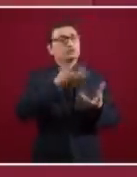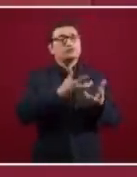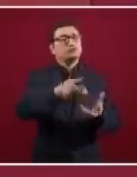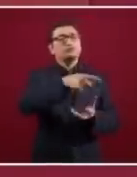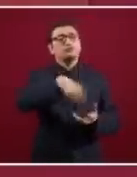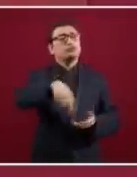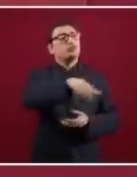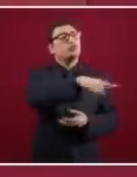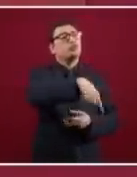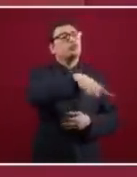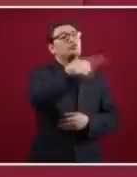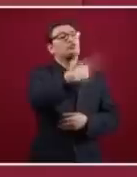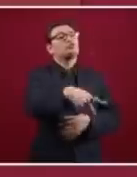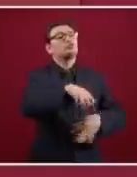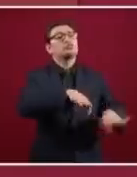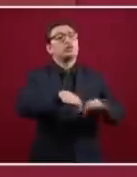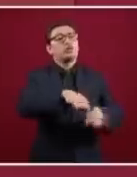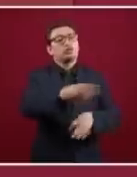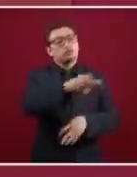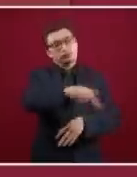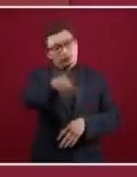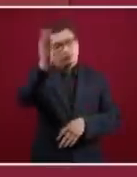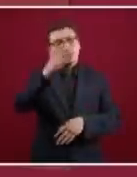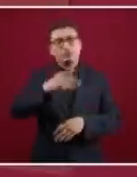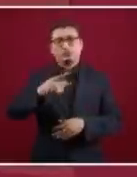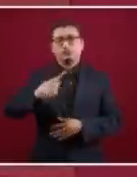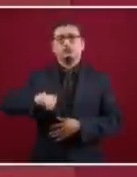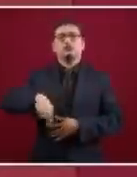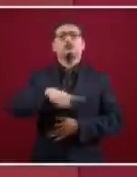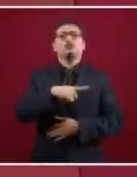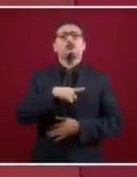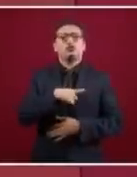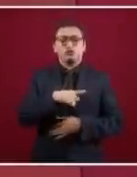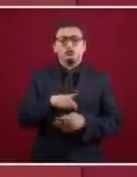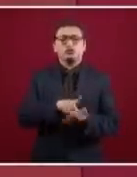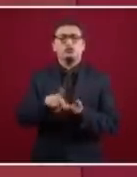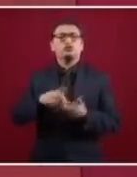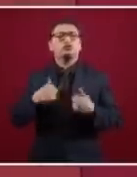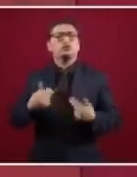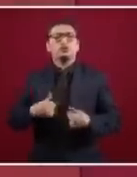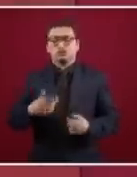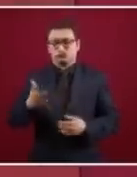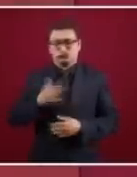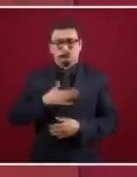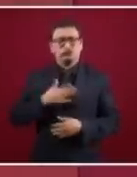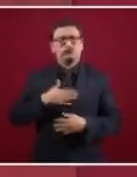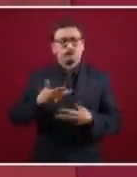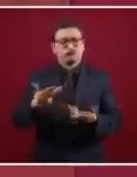ustedes hagan su trabajo y nosotros nos encargamos de los derechos humanos